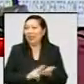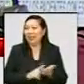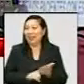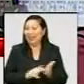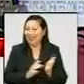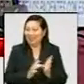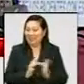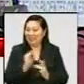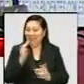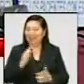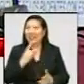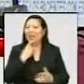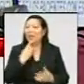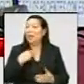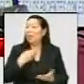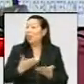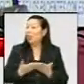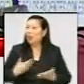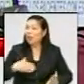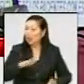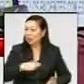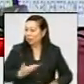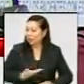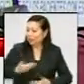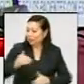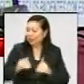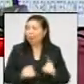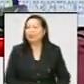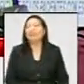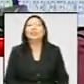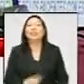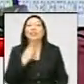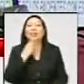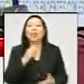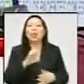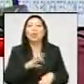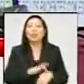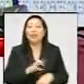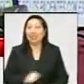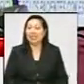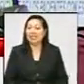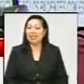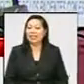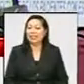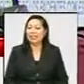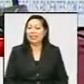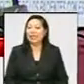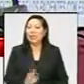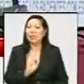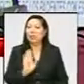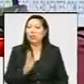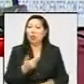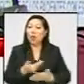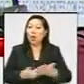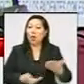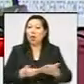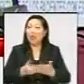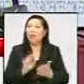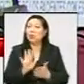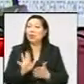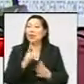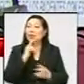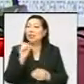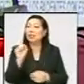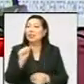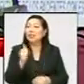escoliosis pediátricos. Acá tiene la foto de la niña del Revagliati, su hoja de referencia, que es el